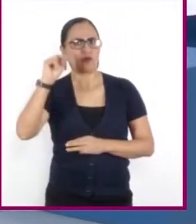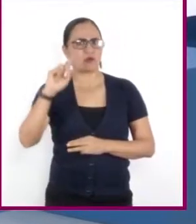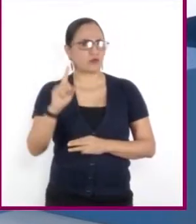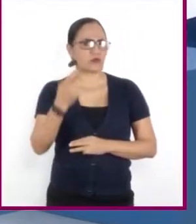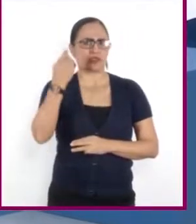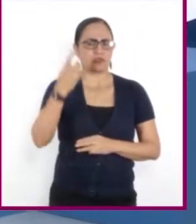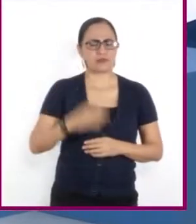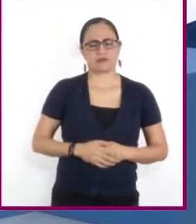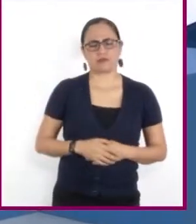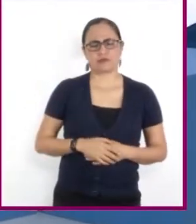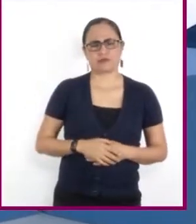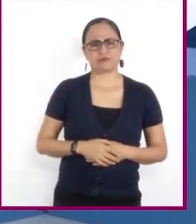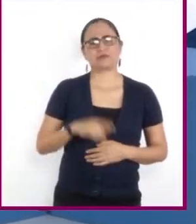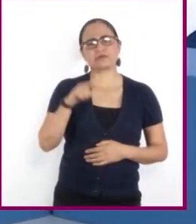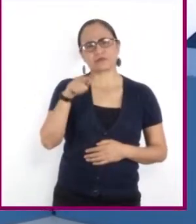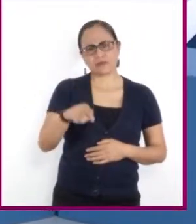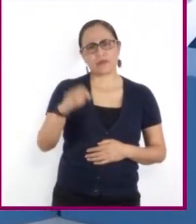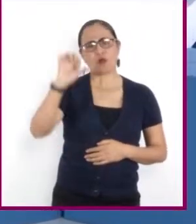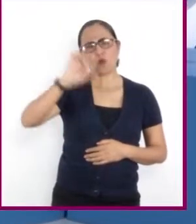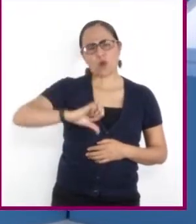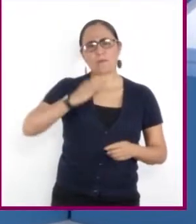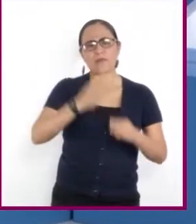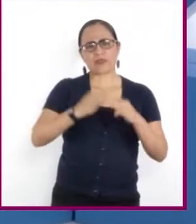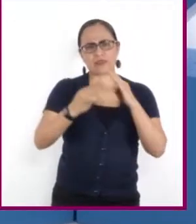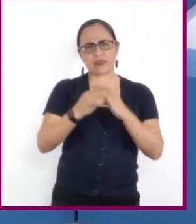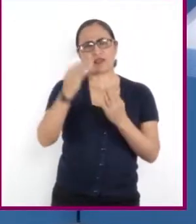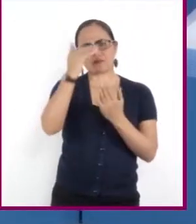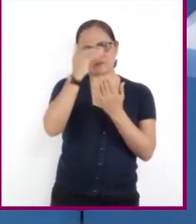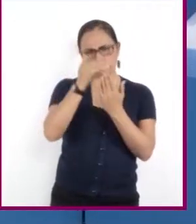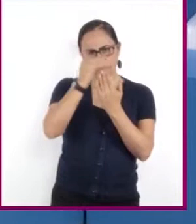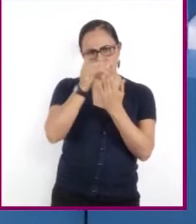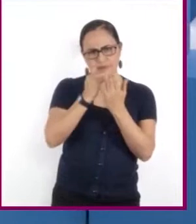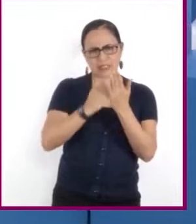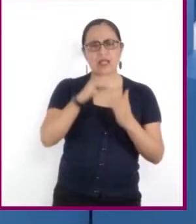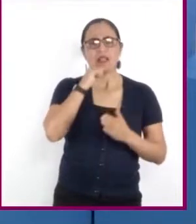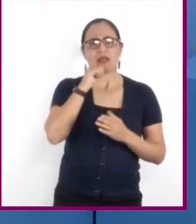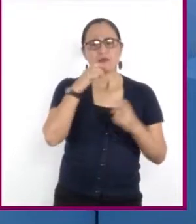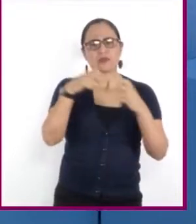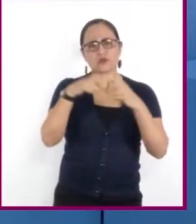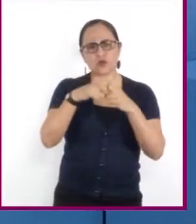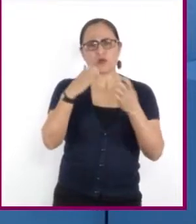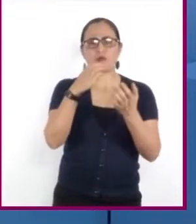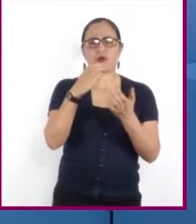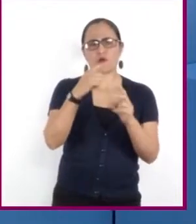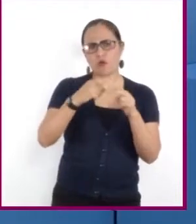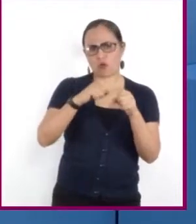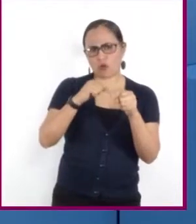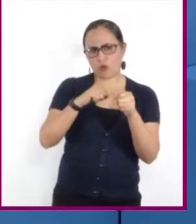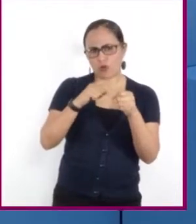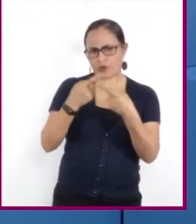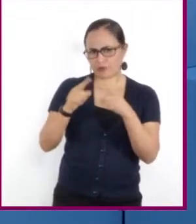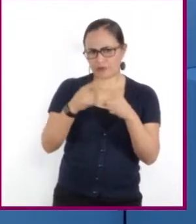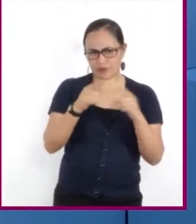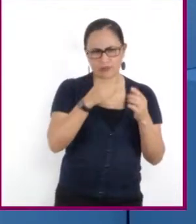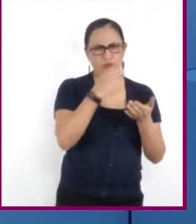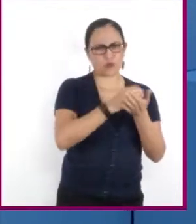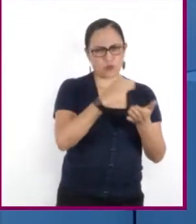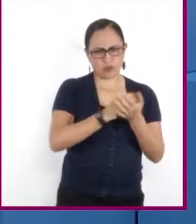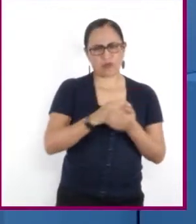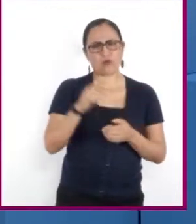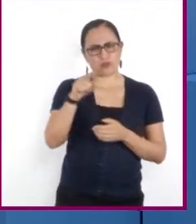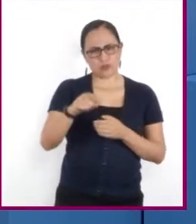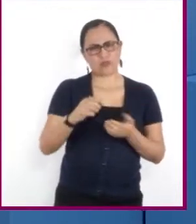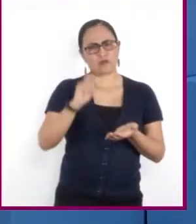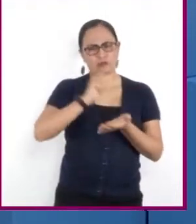Los materiales que vamos a utilizar para esta sesión son lápiz y goma, colores y cuaderno. Les sugerimos que a manera de